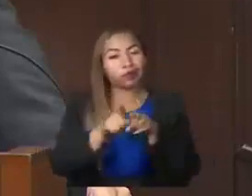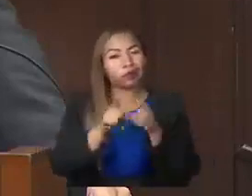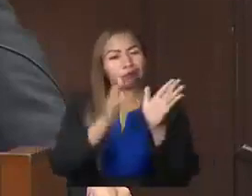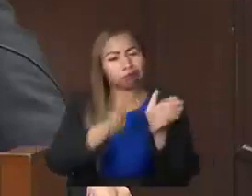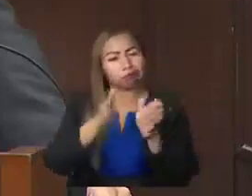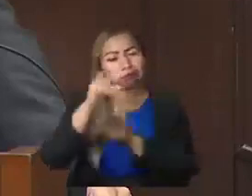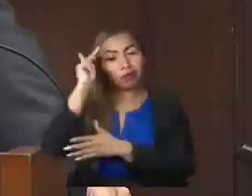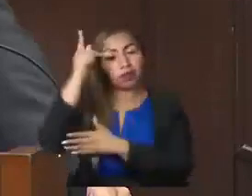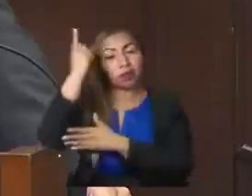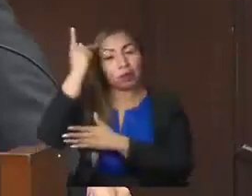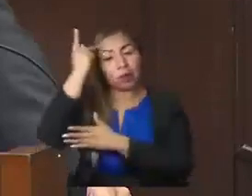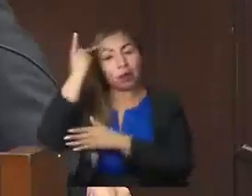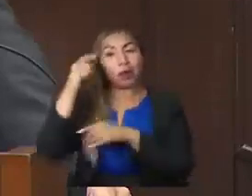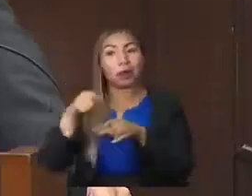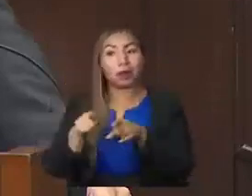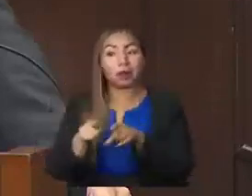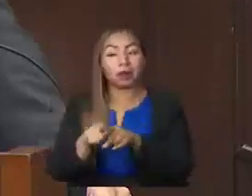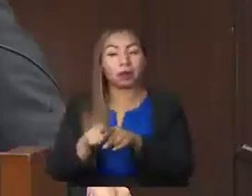tan disímiles.